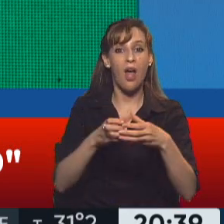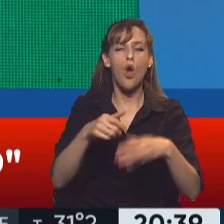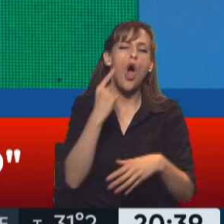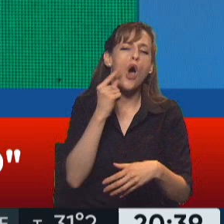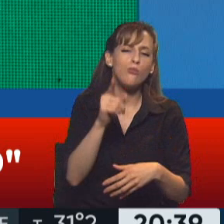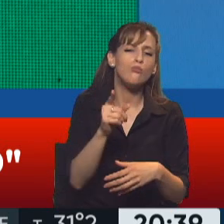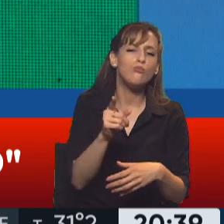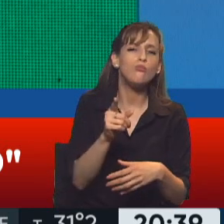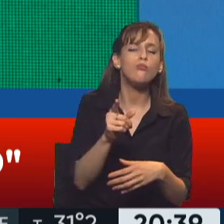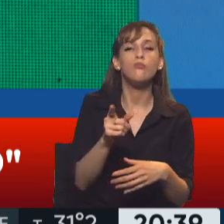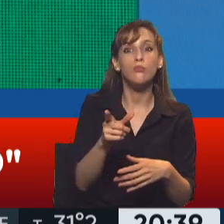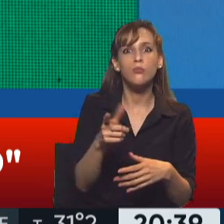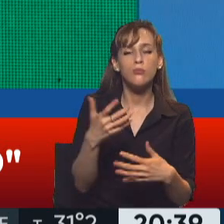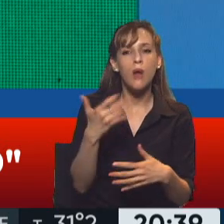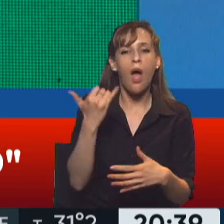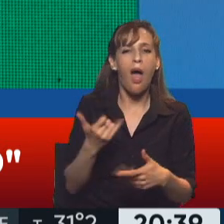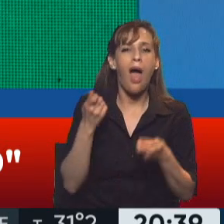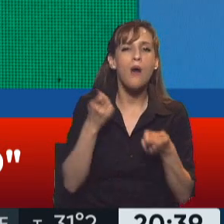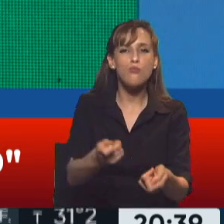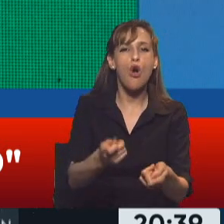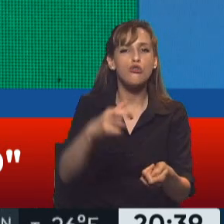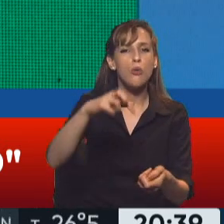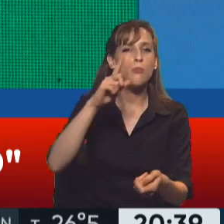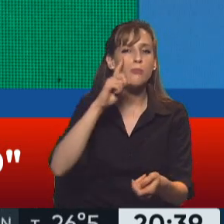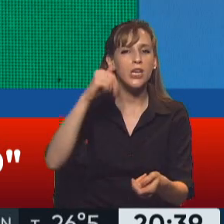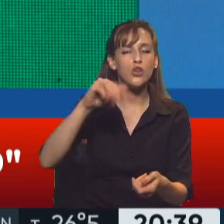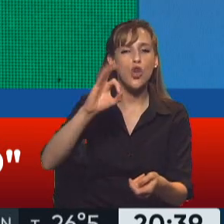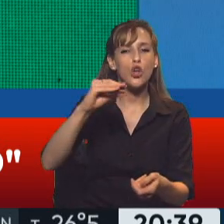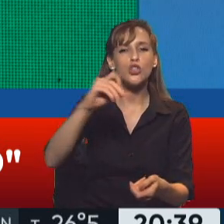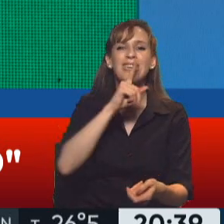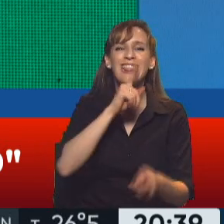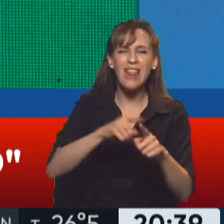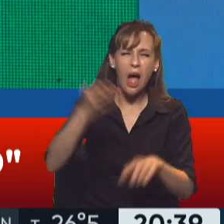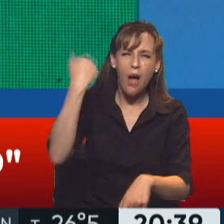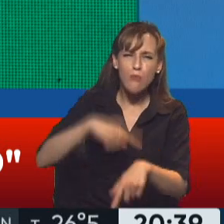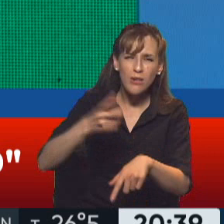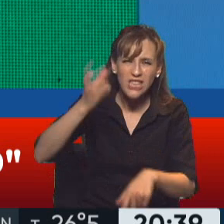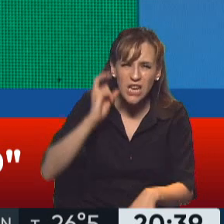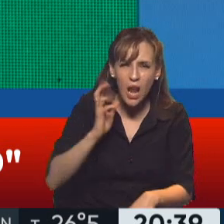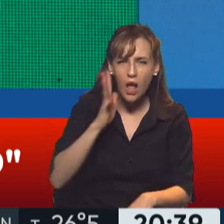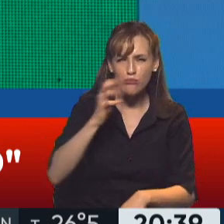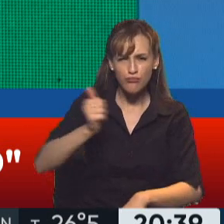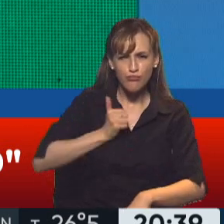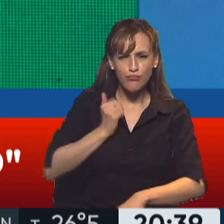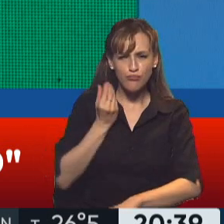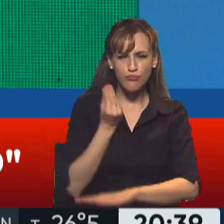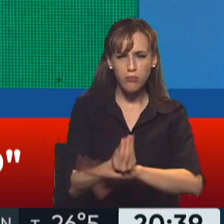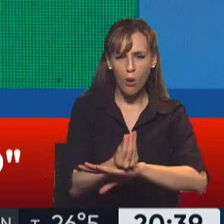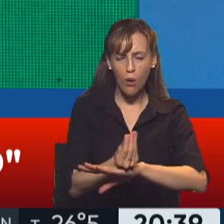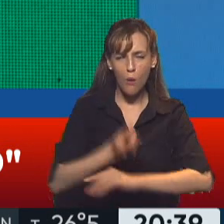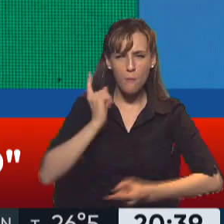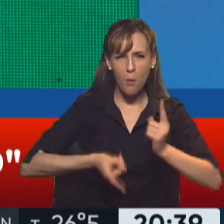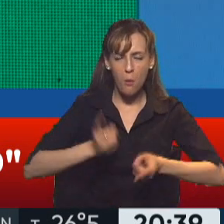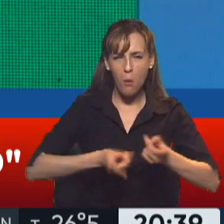apoyó muy efusivamente a Pinochet mientras estaba sometiendo a terror a la población chilena, ¿no? Para él no había ninguna contradicción entre ser